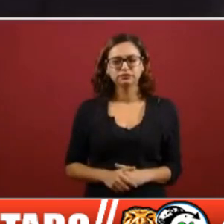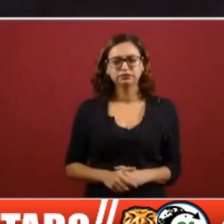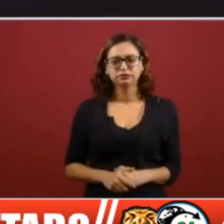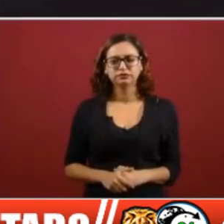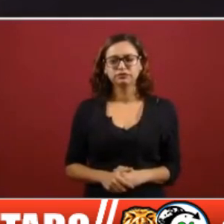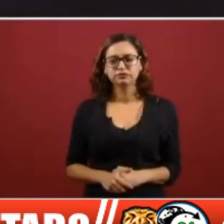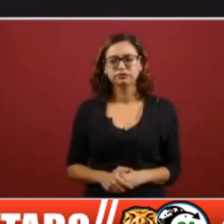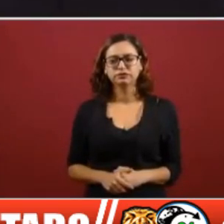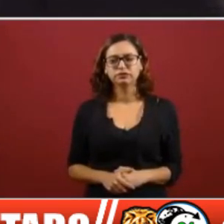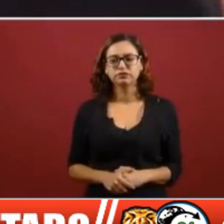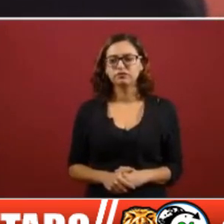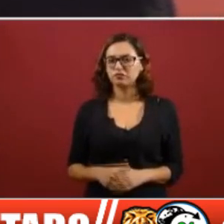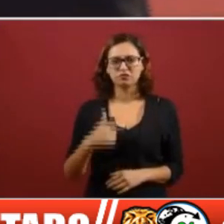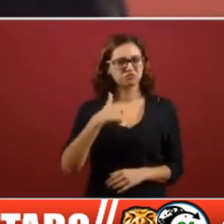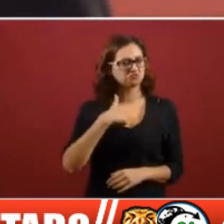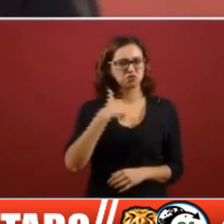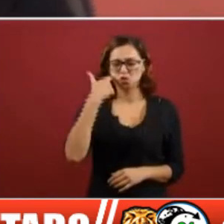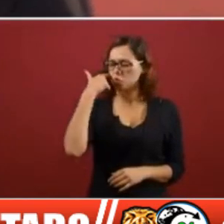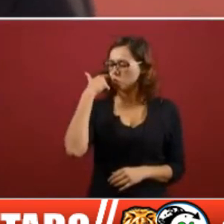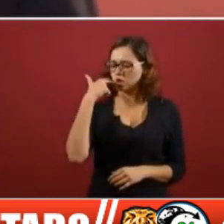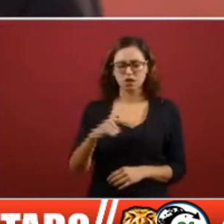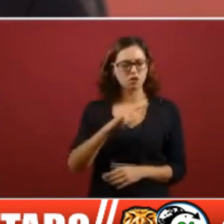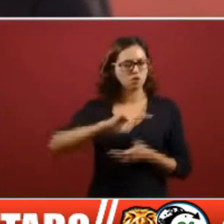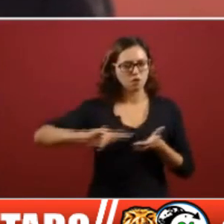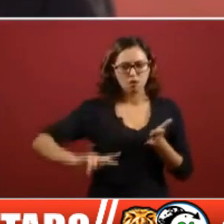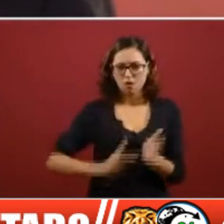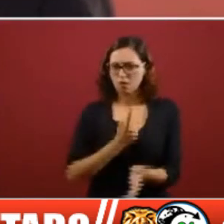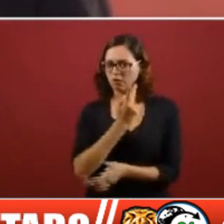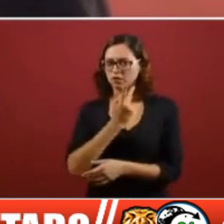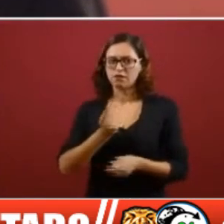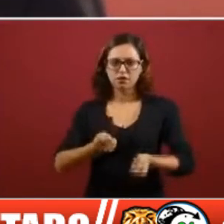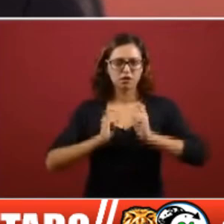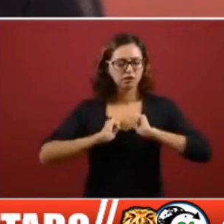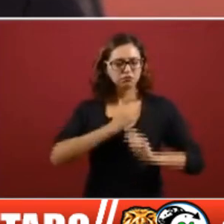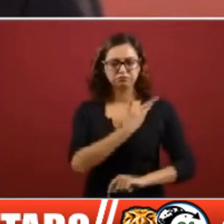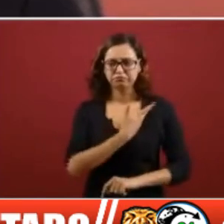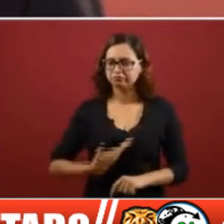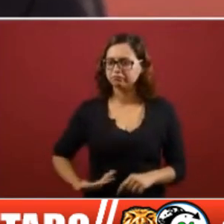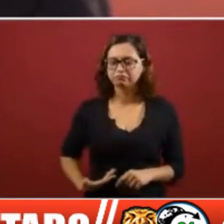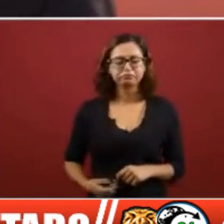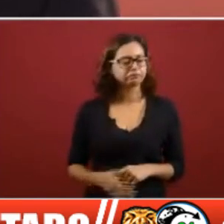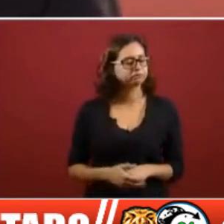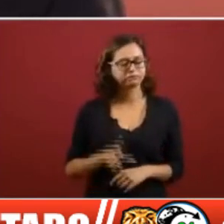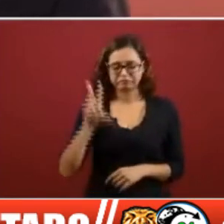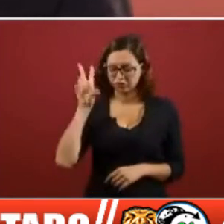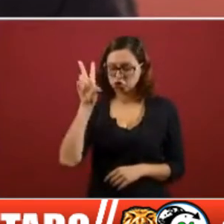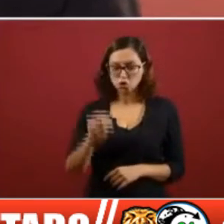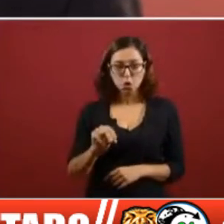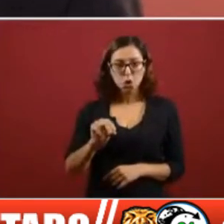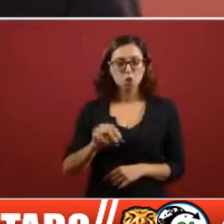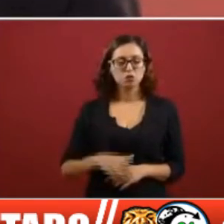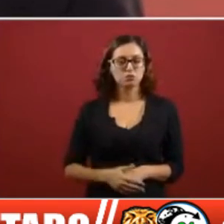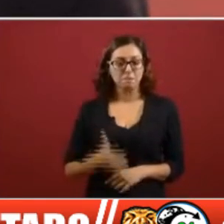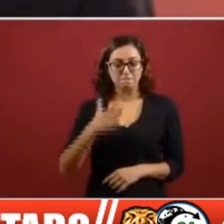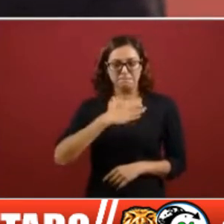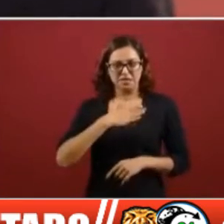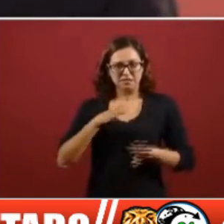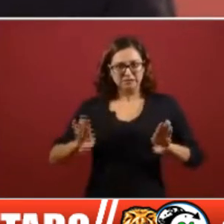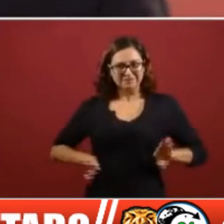No tengo esa intención. No me voy a reelegir. Es un asunto de